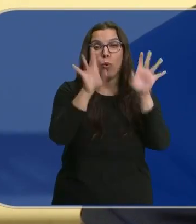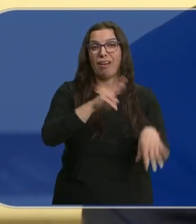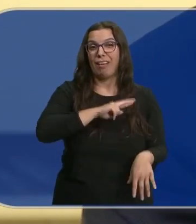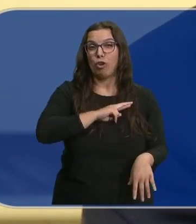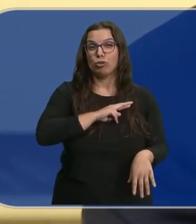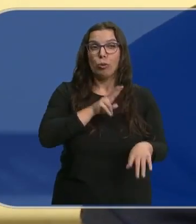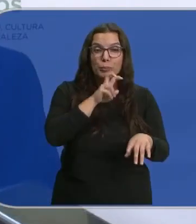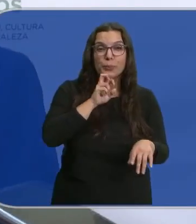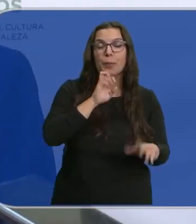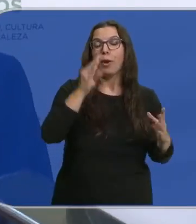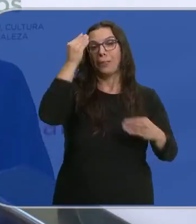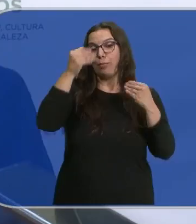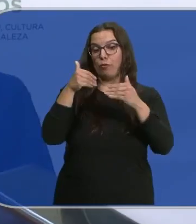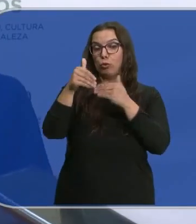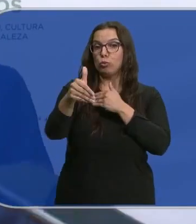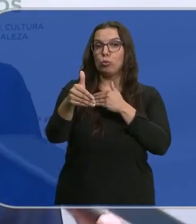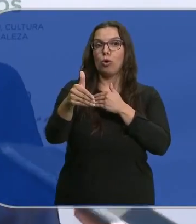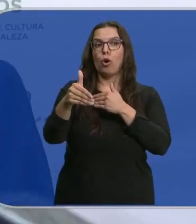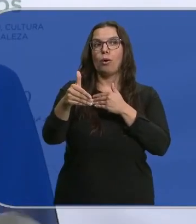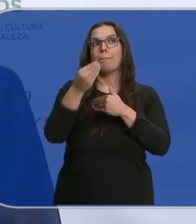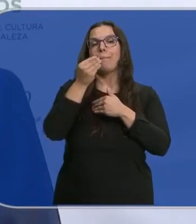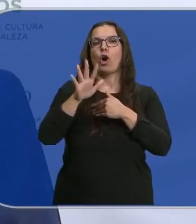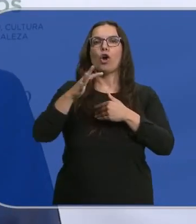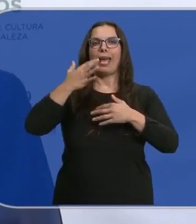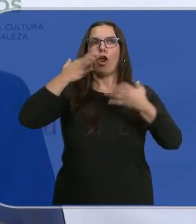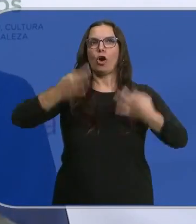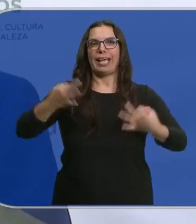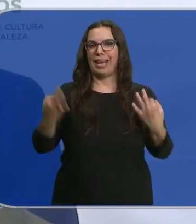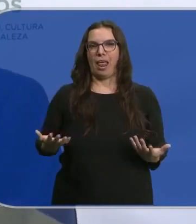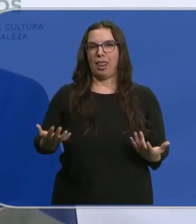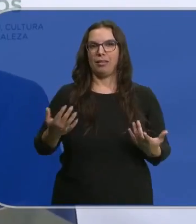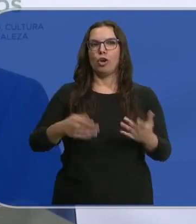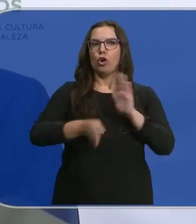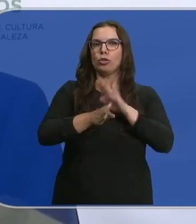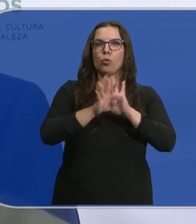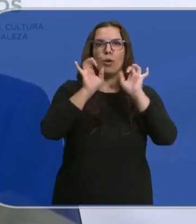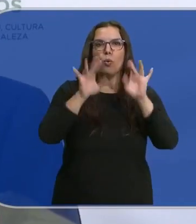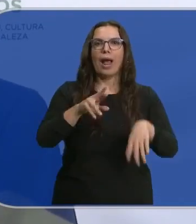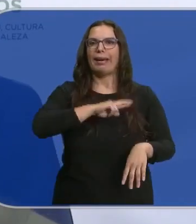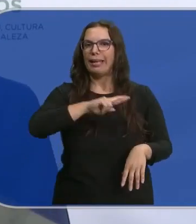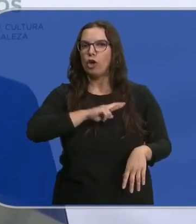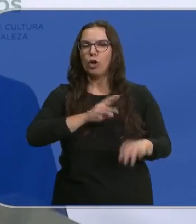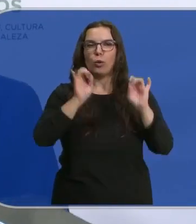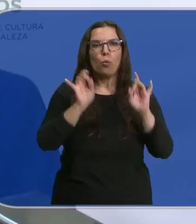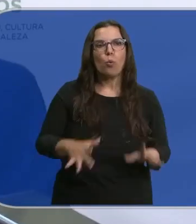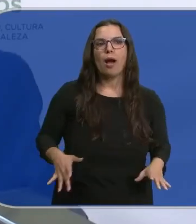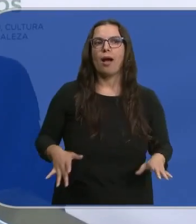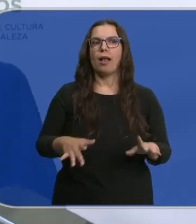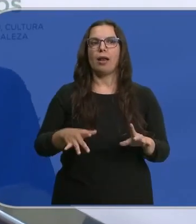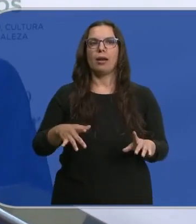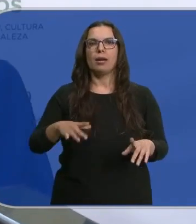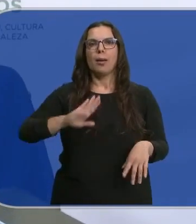originario, el primer futuro para nosotros sería el futuro original, que esos edificios se siguieran manteniendo vivos desde el punto de vista de